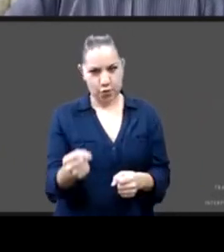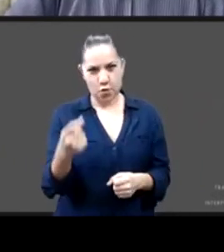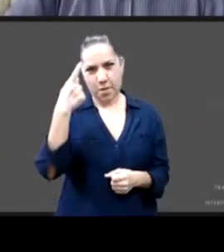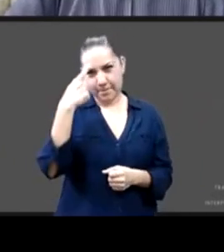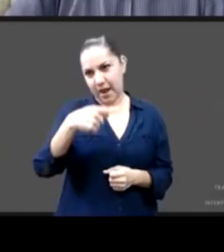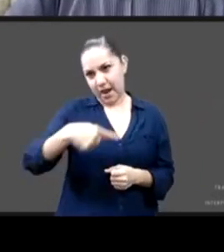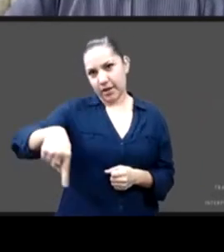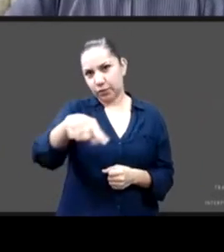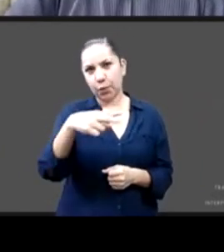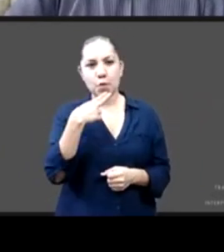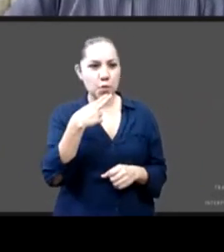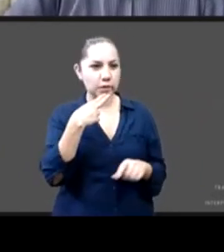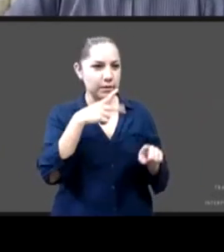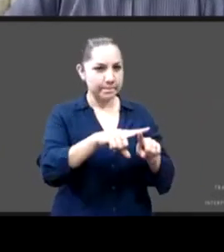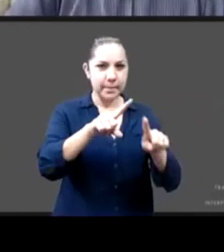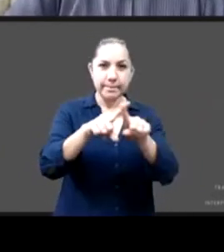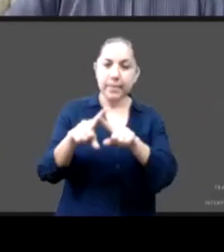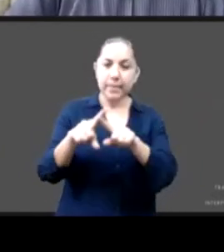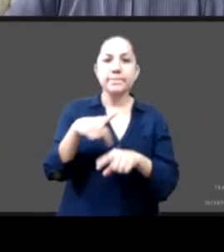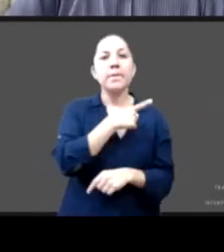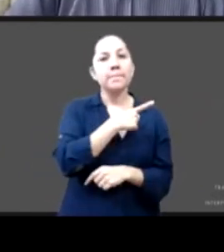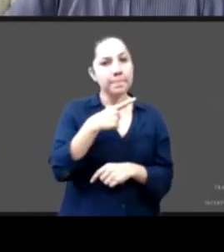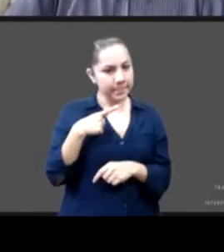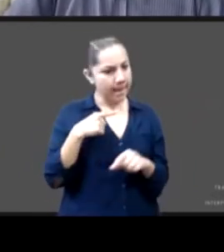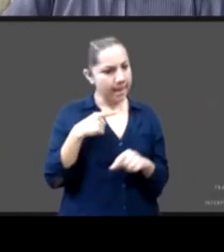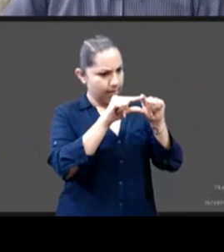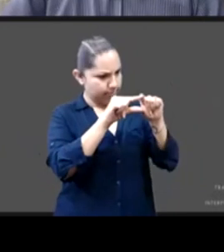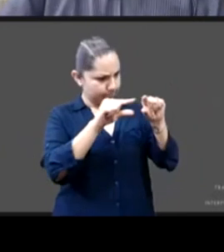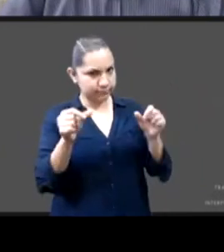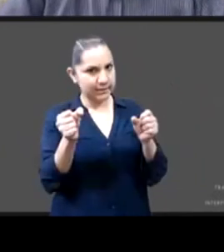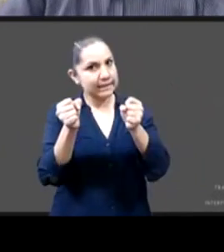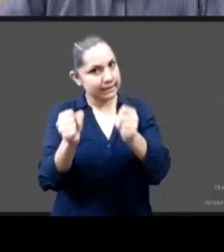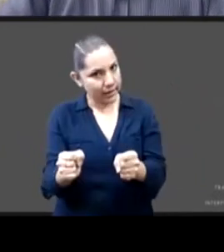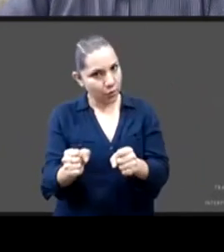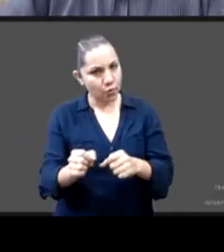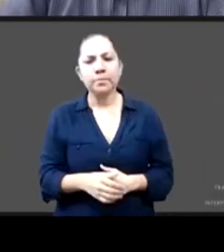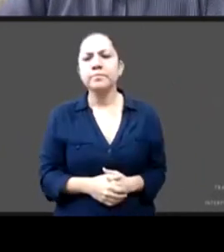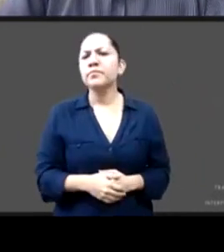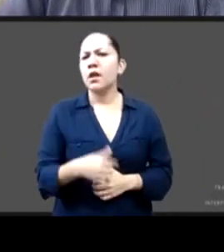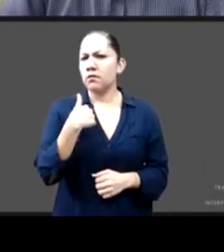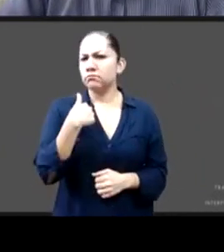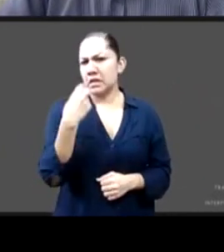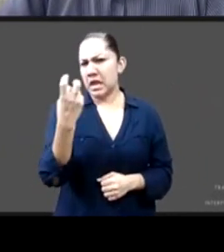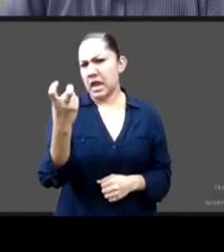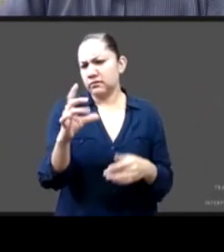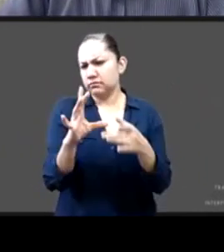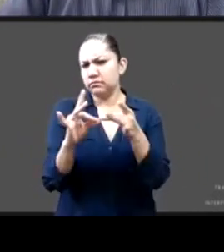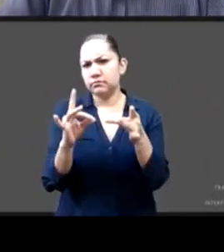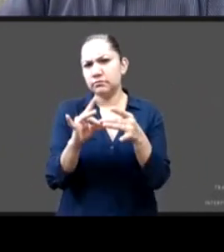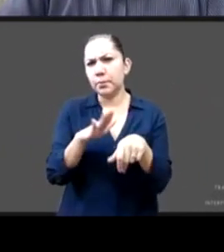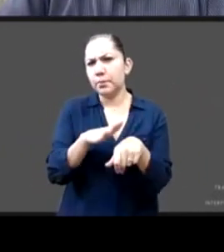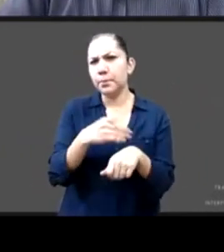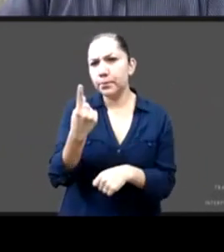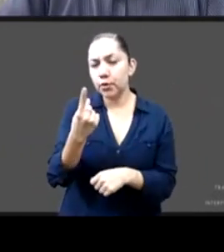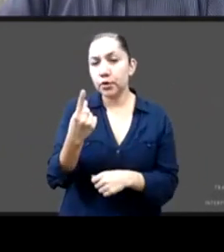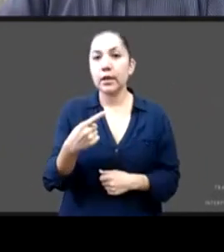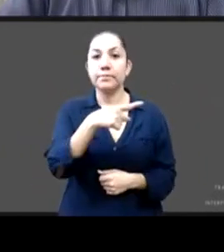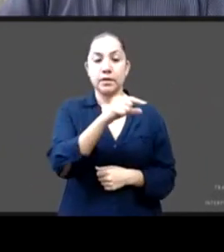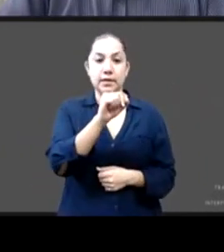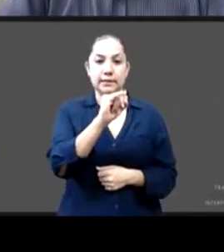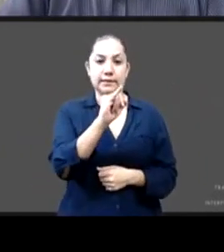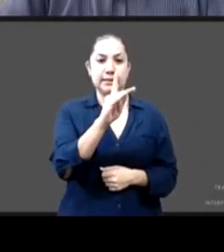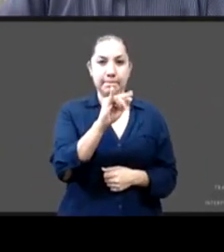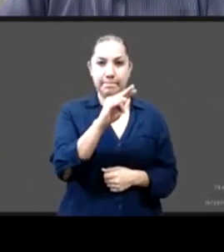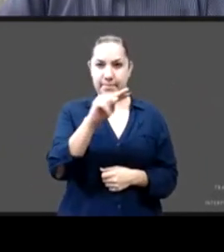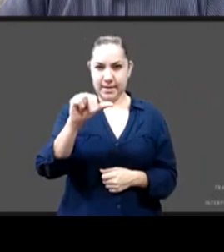medio. Menciono esto porque ya existe en el seno del CIPINA Nacional una comisión